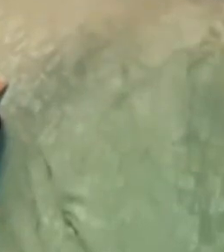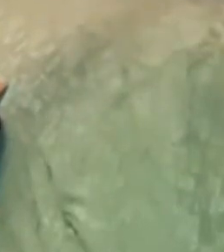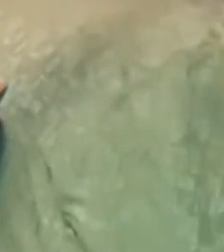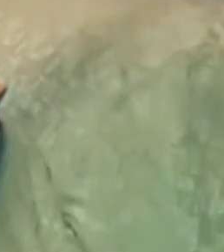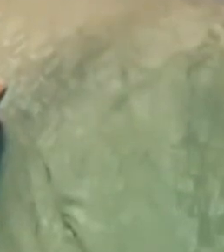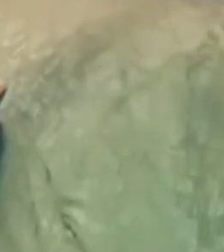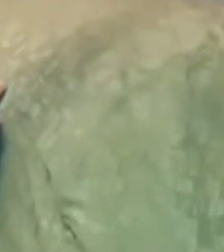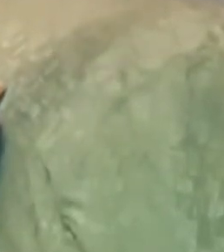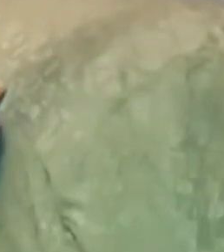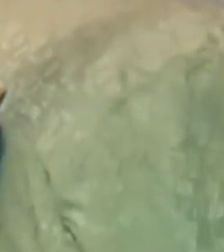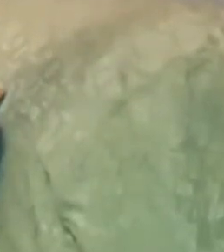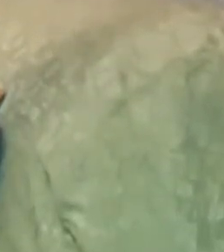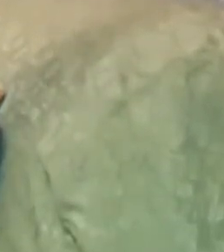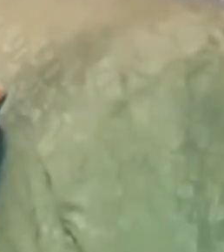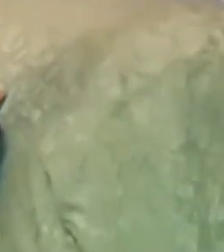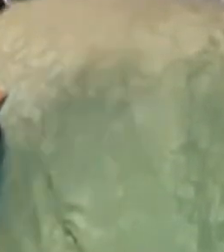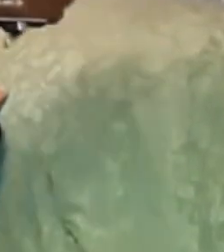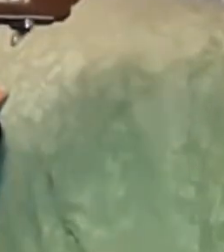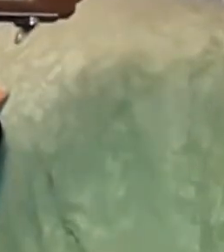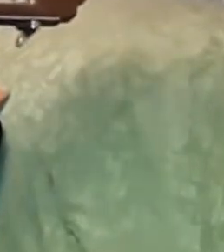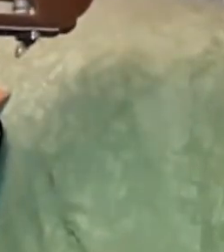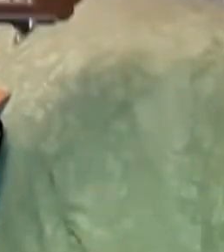tierra boliviana